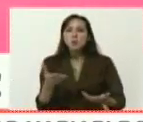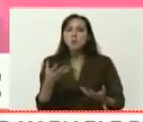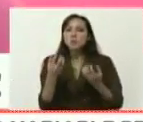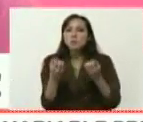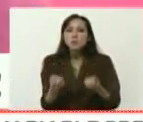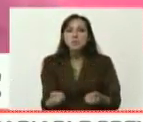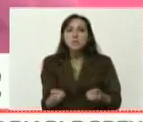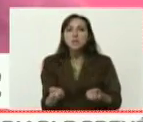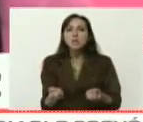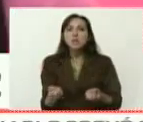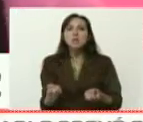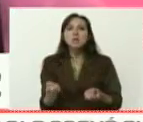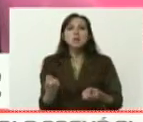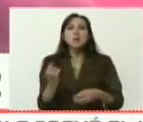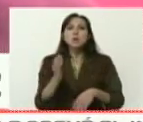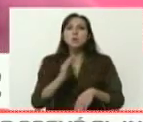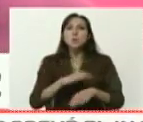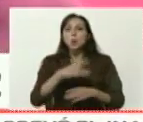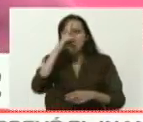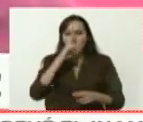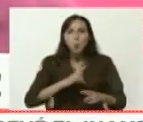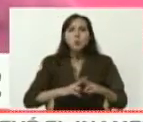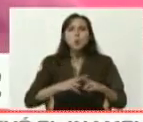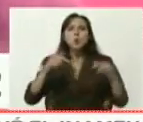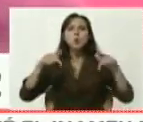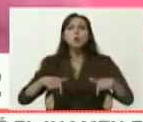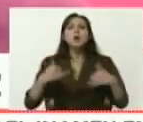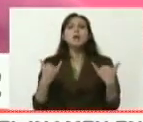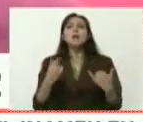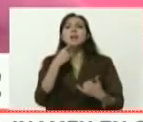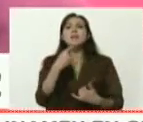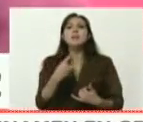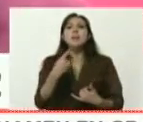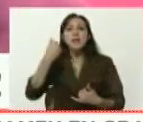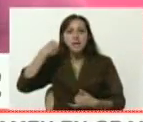Tenemos el honor, el orgullo de hoy poder decir dónde está